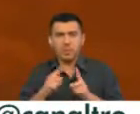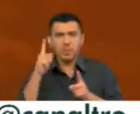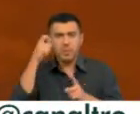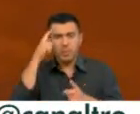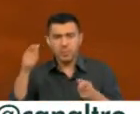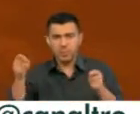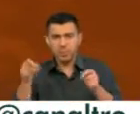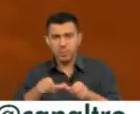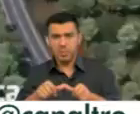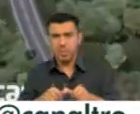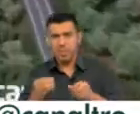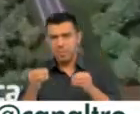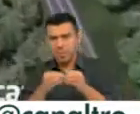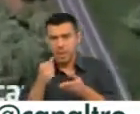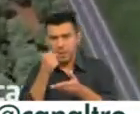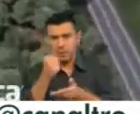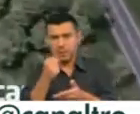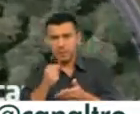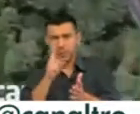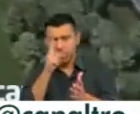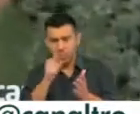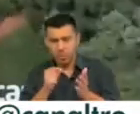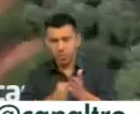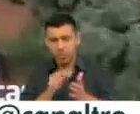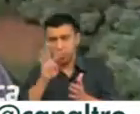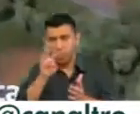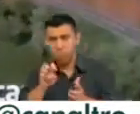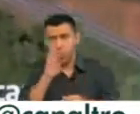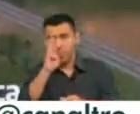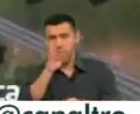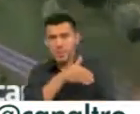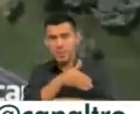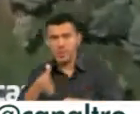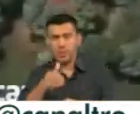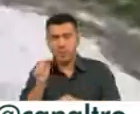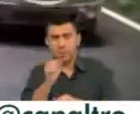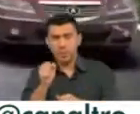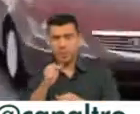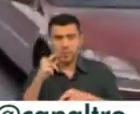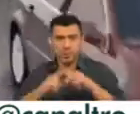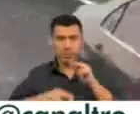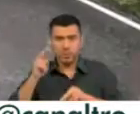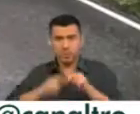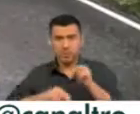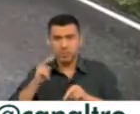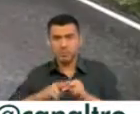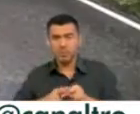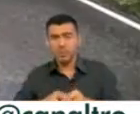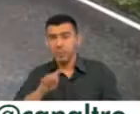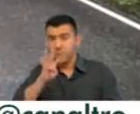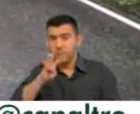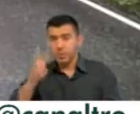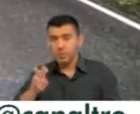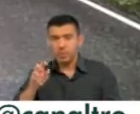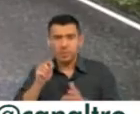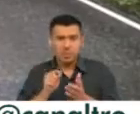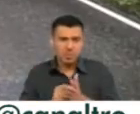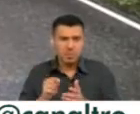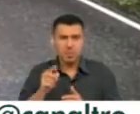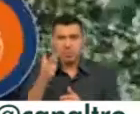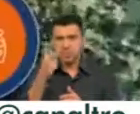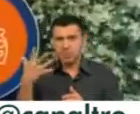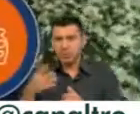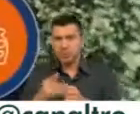Vial quedando con una inversión de 1.9 billones de pesos inicialmente eran 47.25